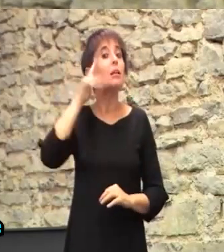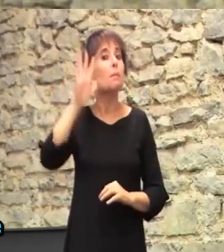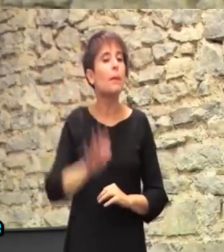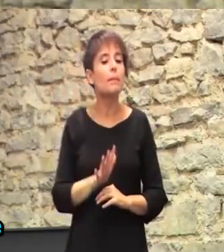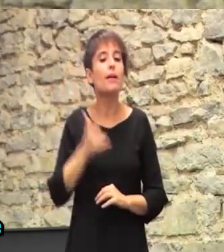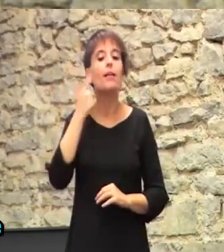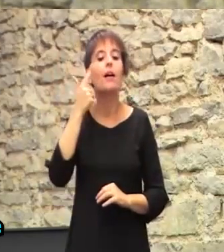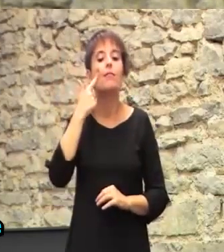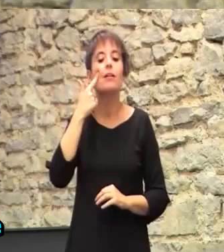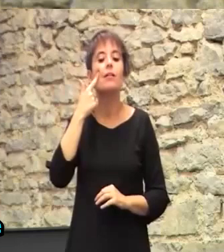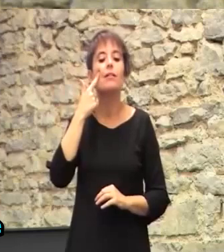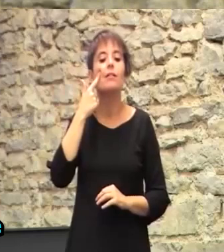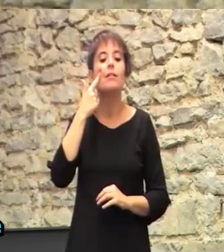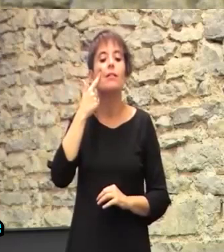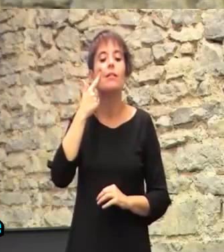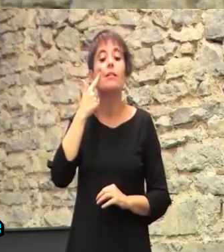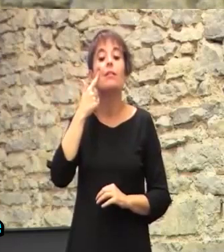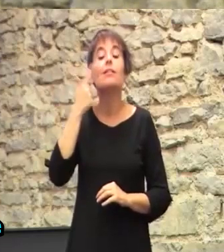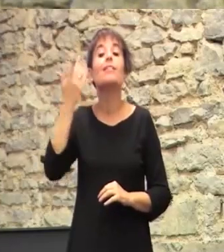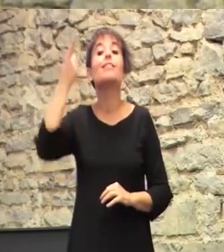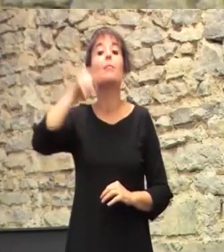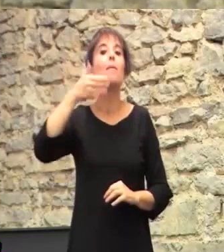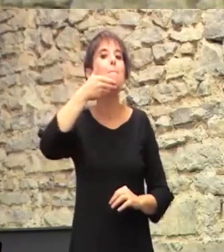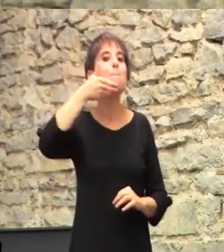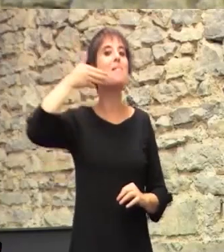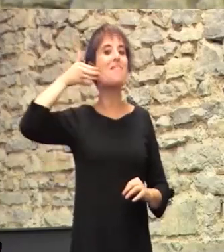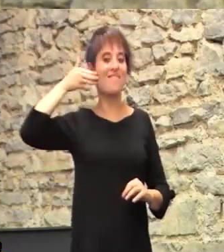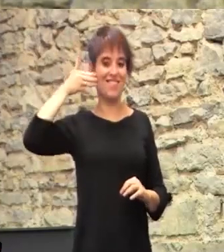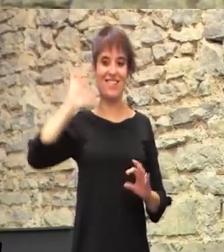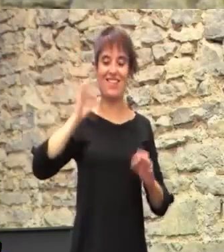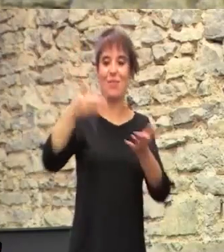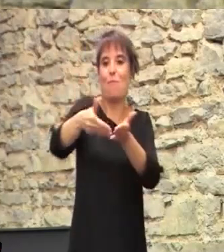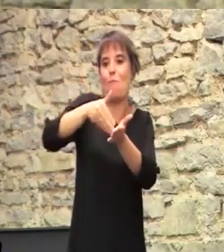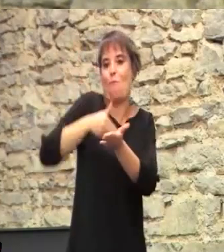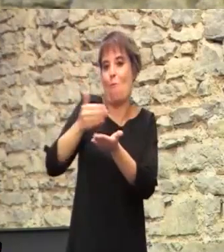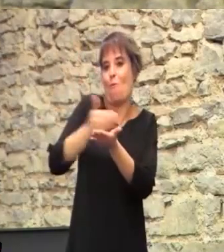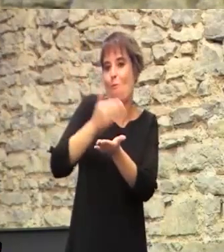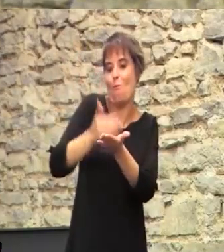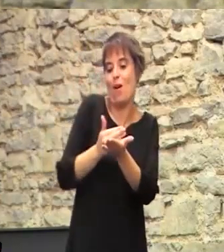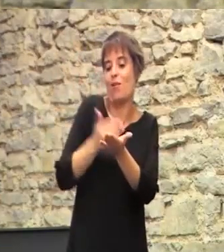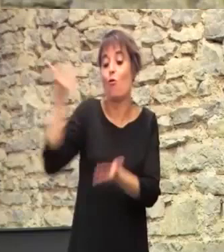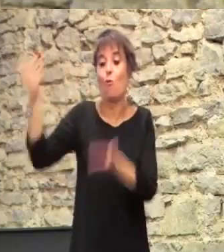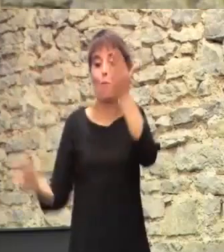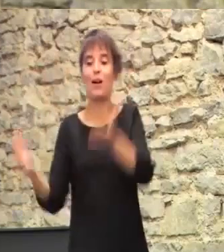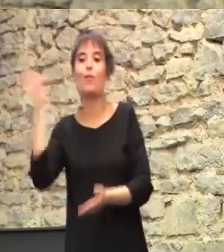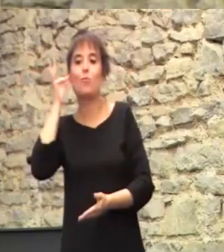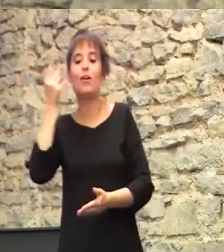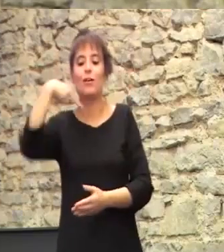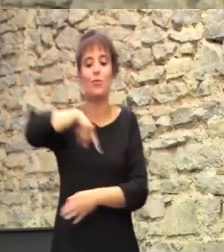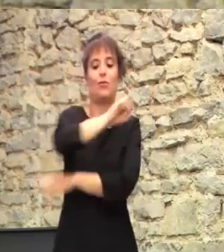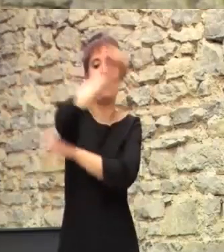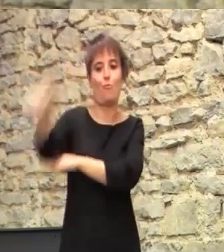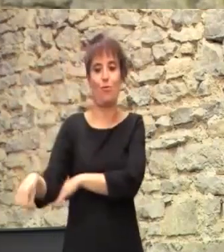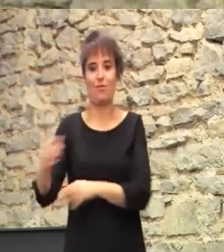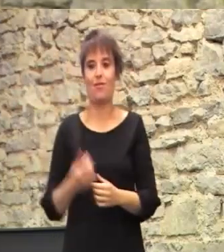poner el énfasis en los privilegios que tenemos en relación a las mujeres porque a